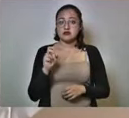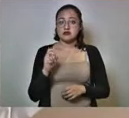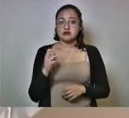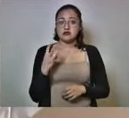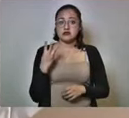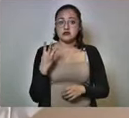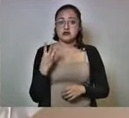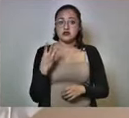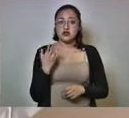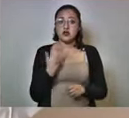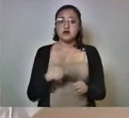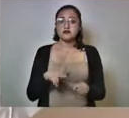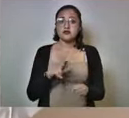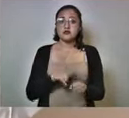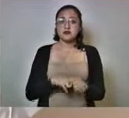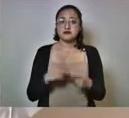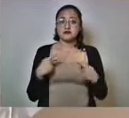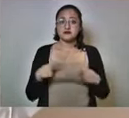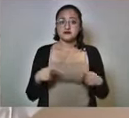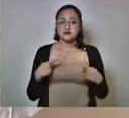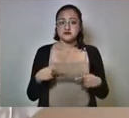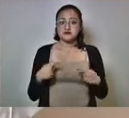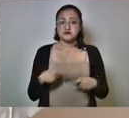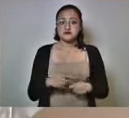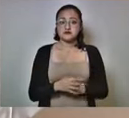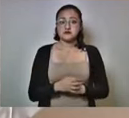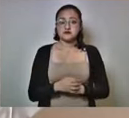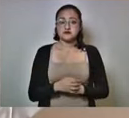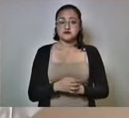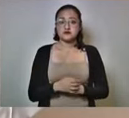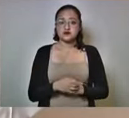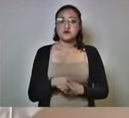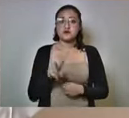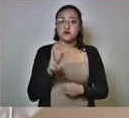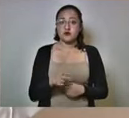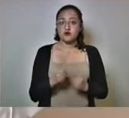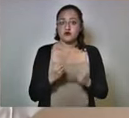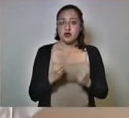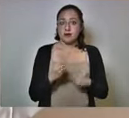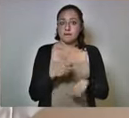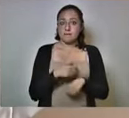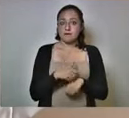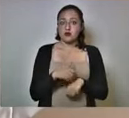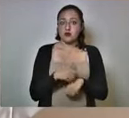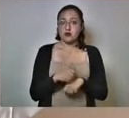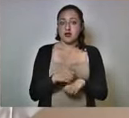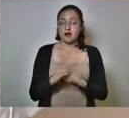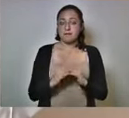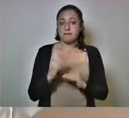233 hospitalizados. Es un número alto.